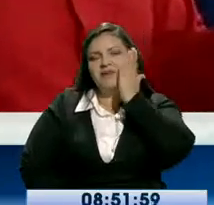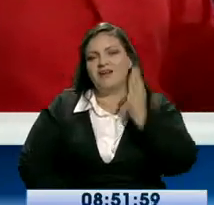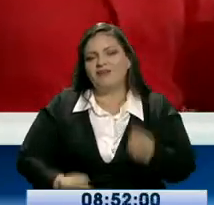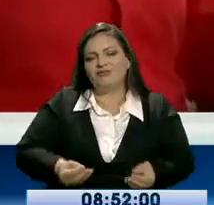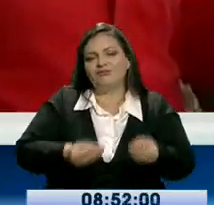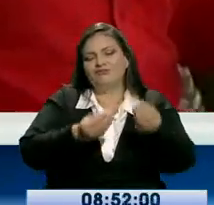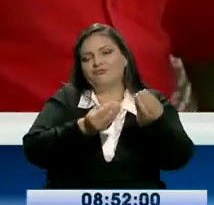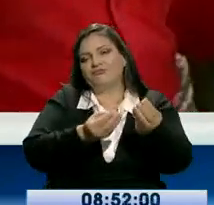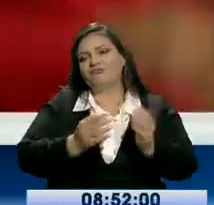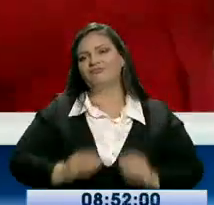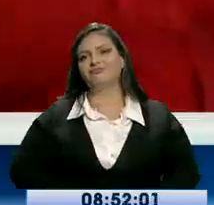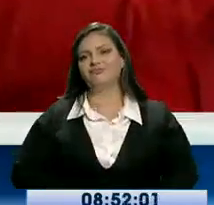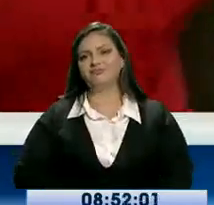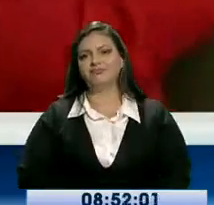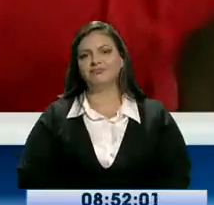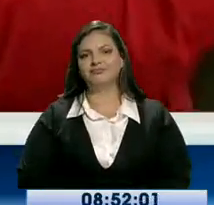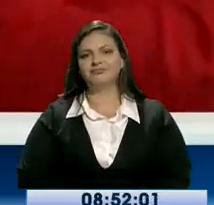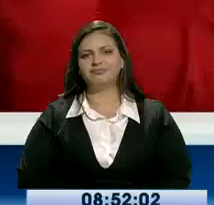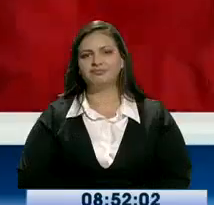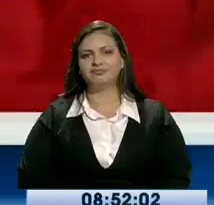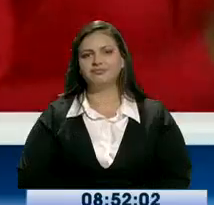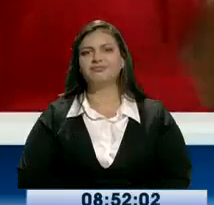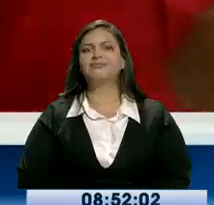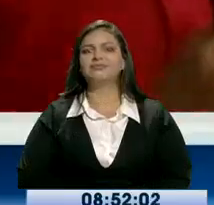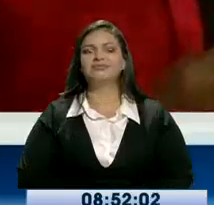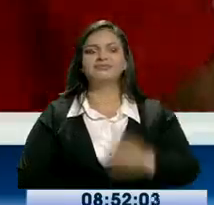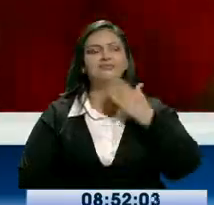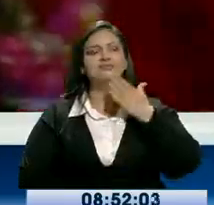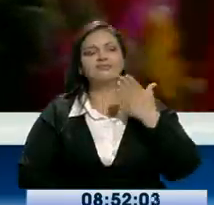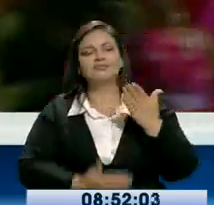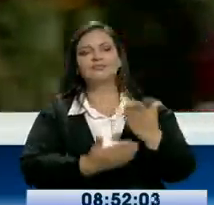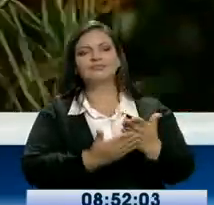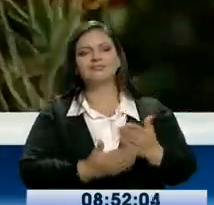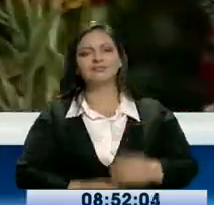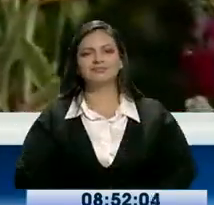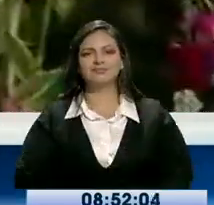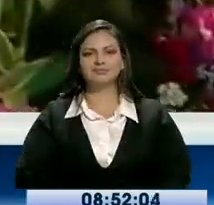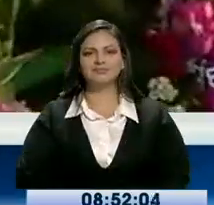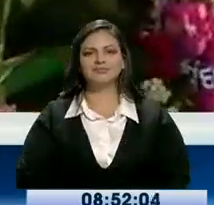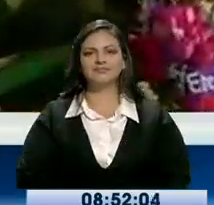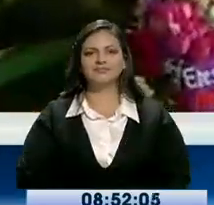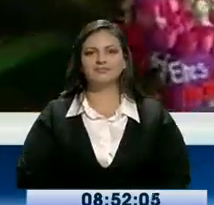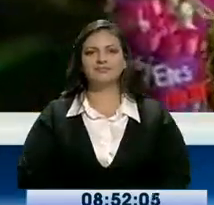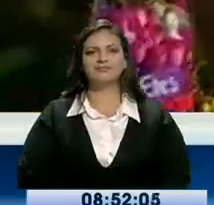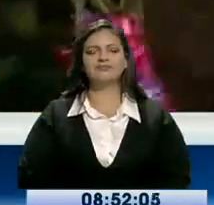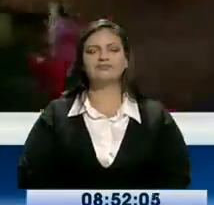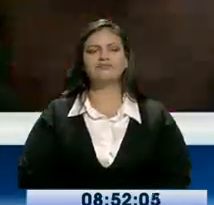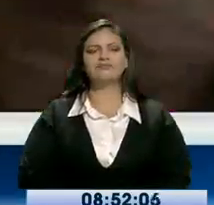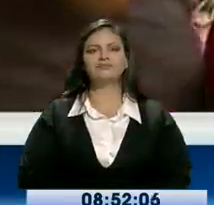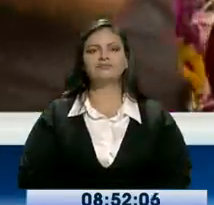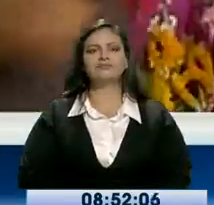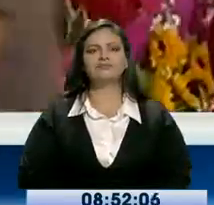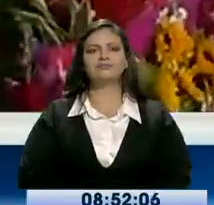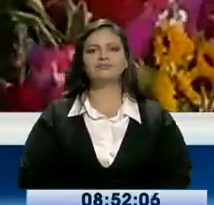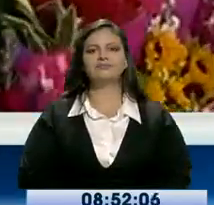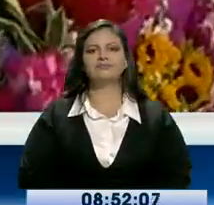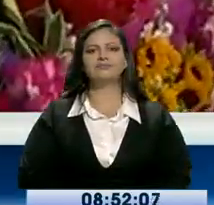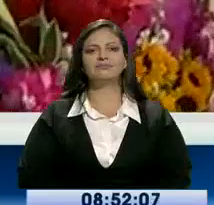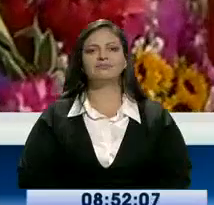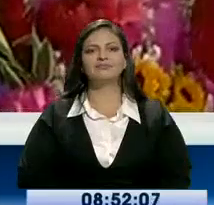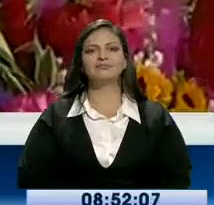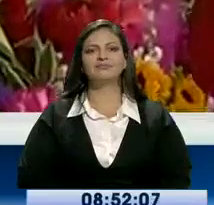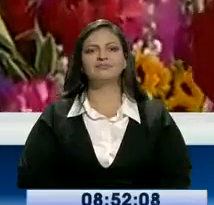mañana. Ya. Listo, muchísimas gracias. Bien, me comunican que es momento de dar paso a estudio.